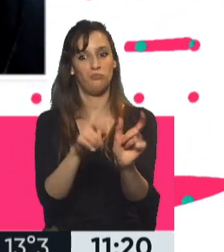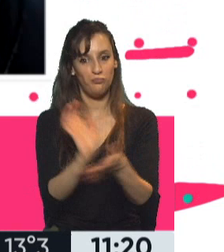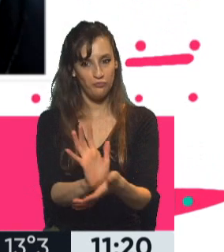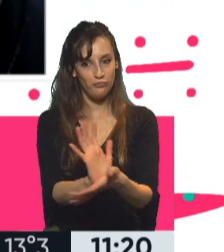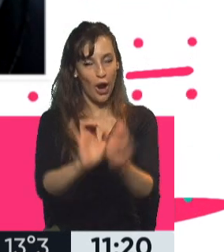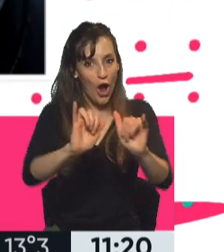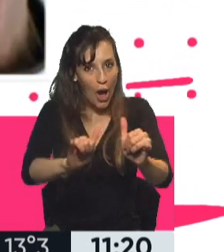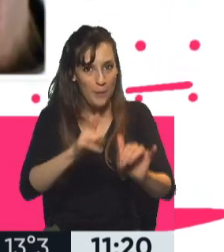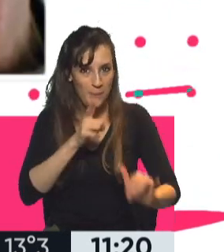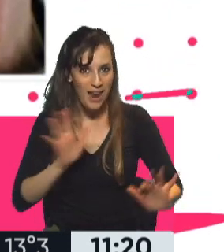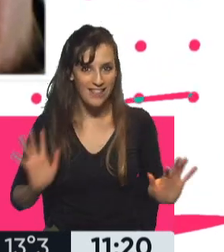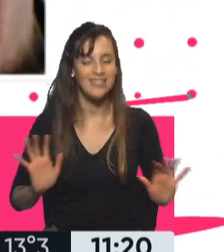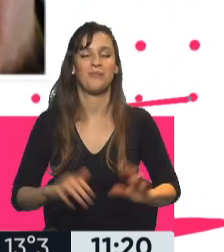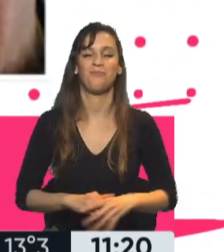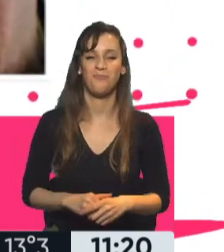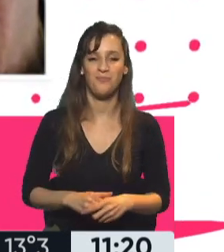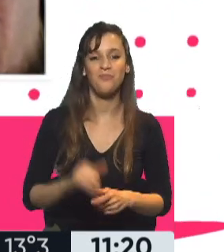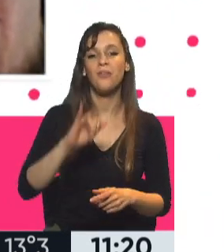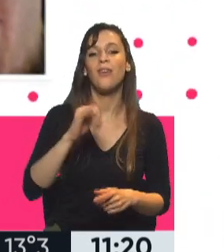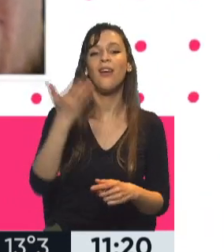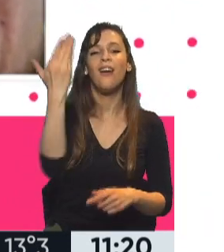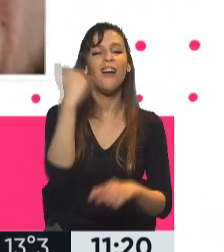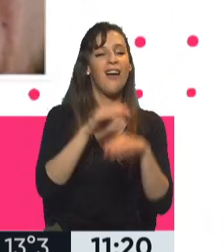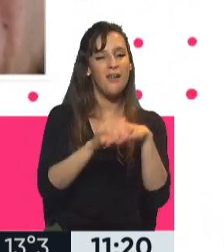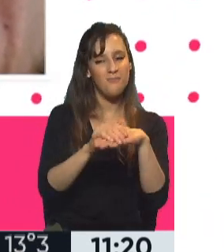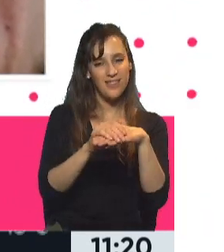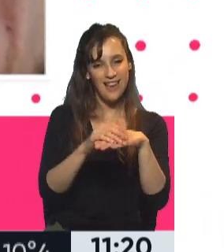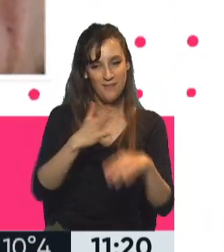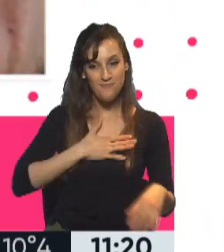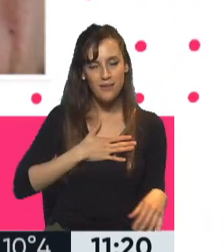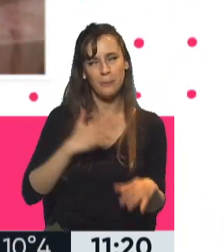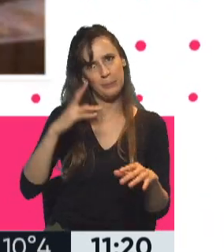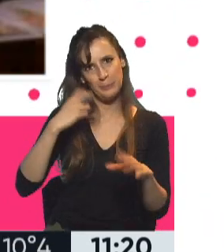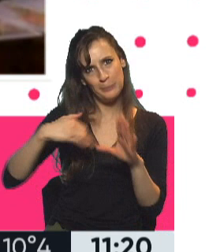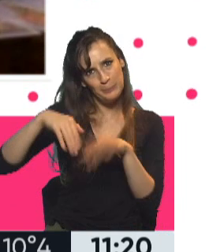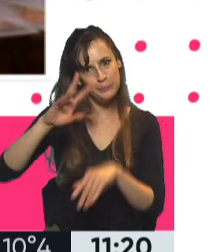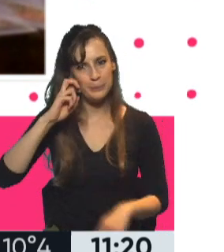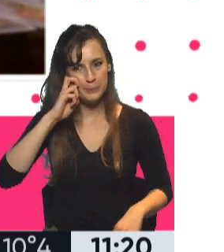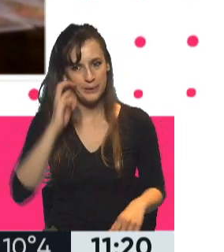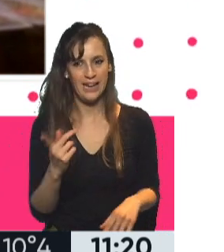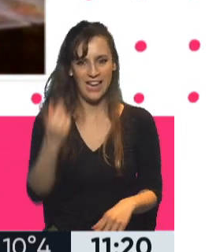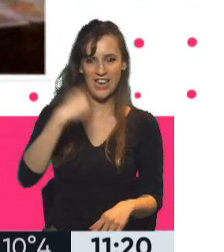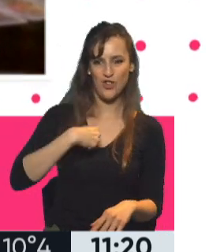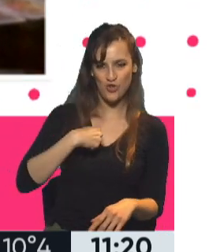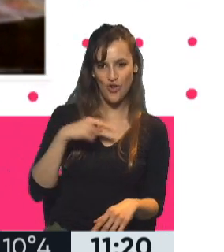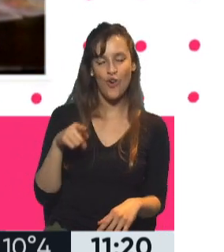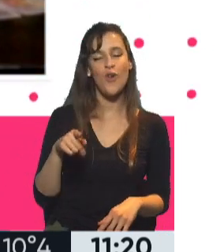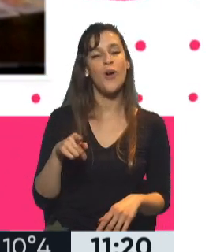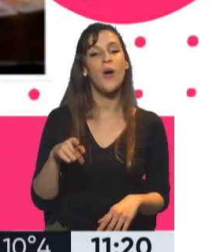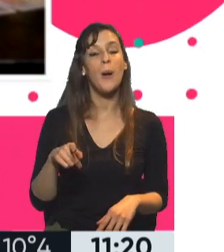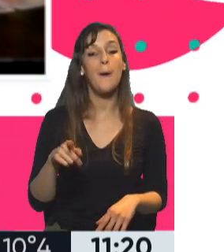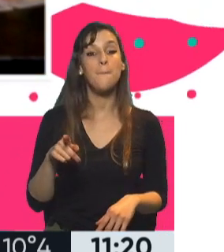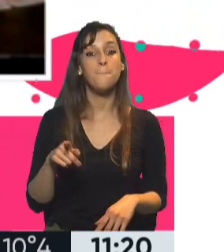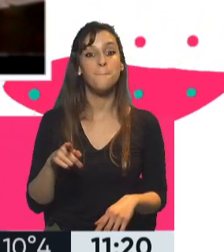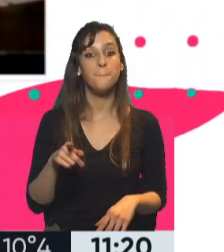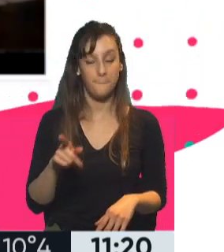Mirá, fantástico. El otro día hablaba con una amiga mía, que es mayor que yo, sí. Y me decía, no, me fui a tomar, me fui a caminar,